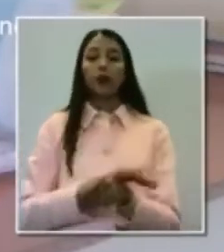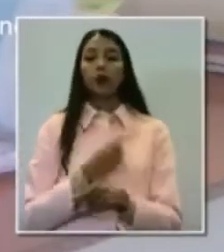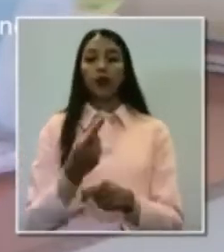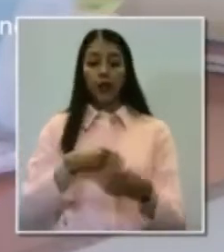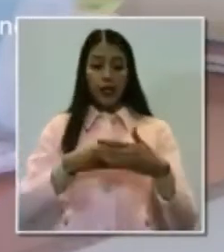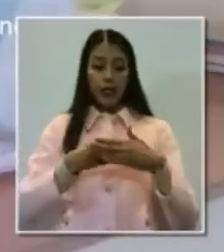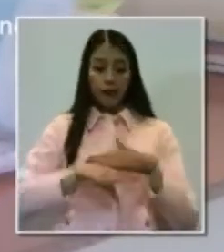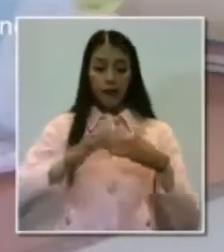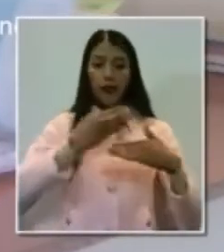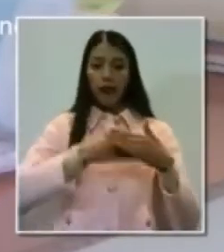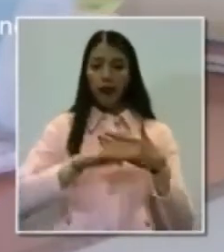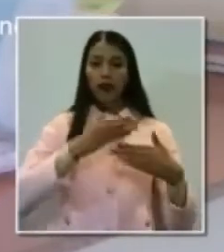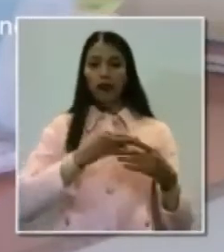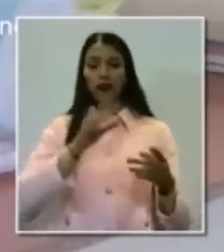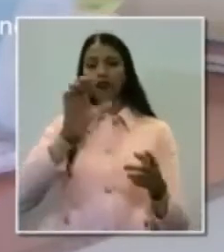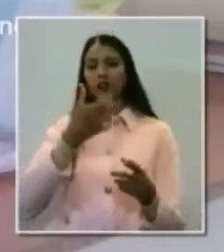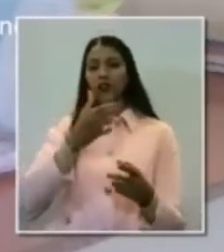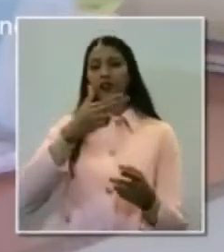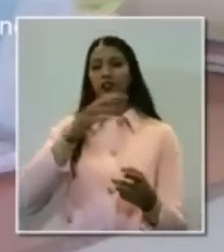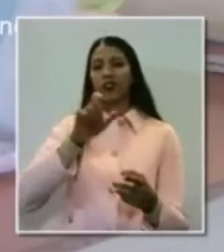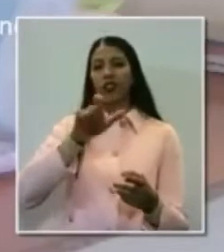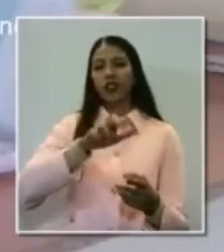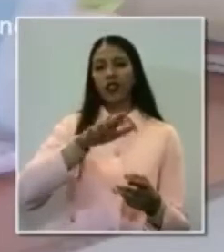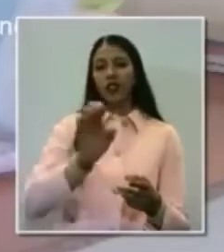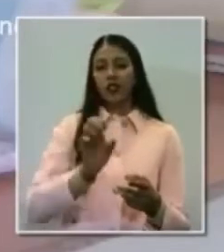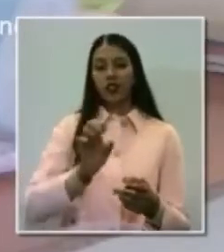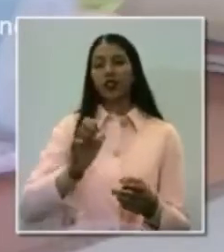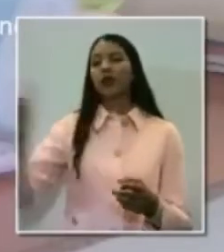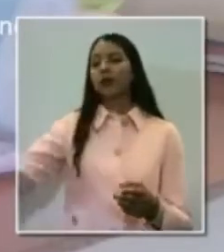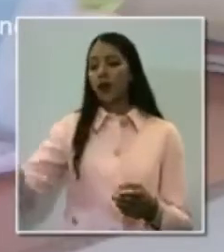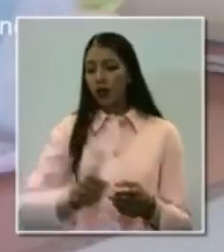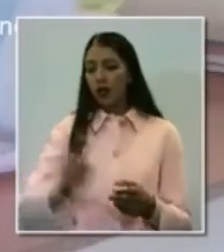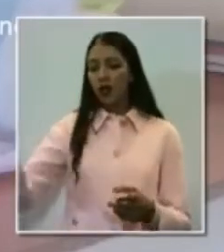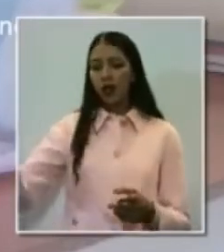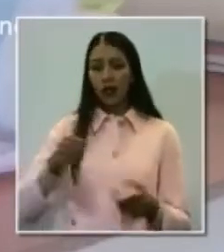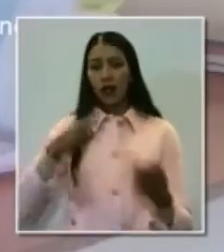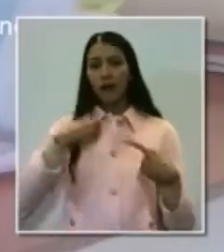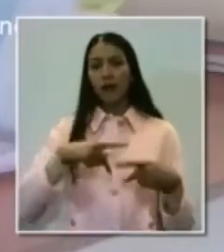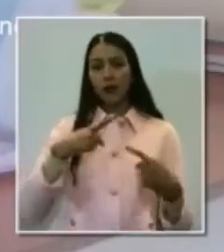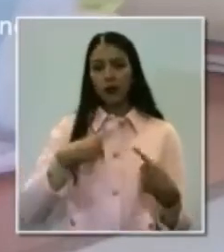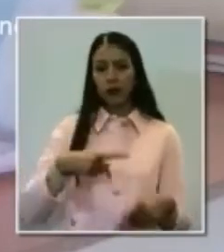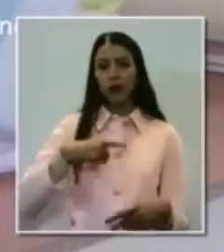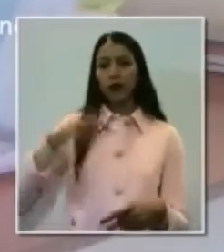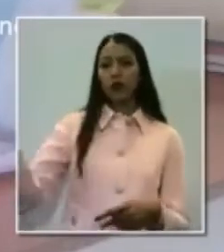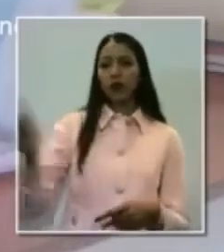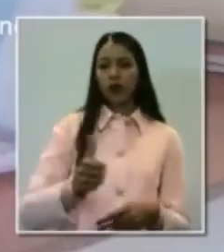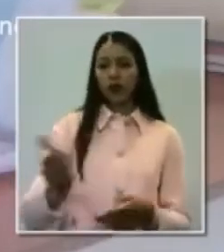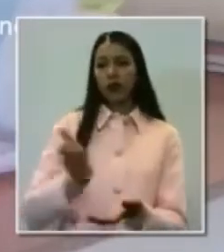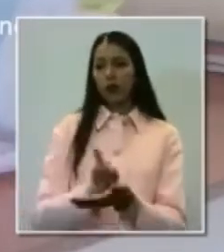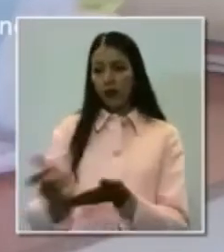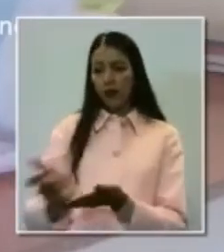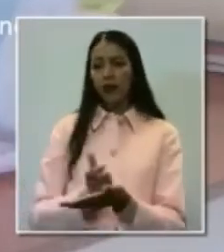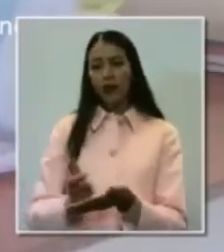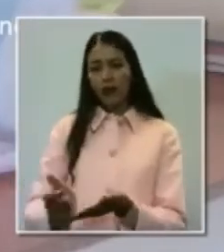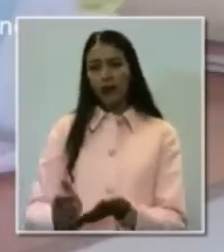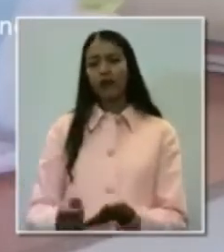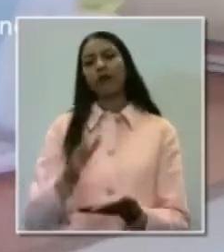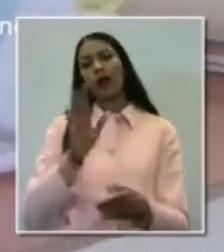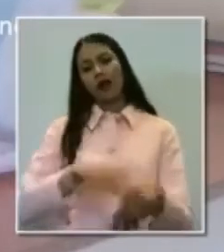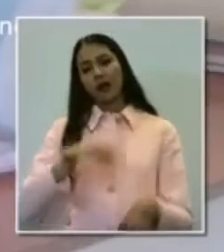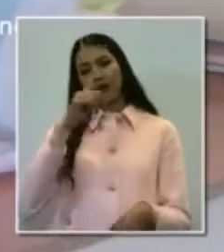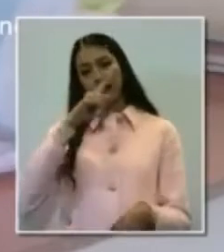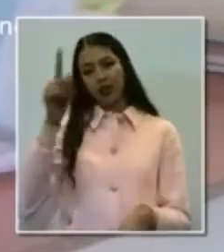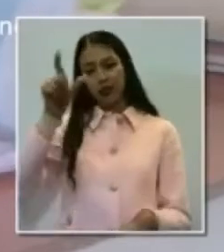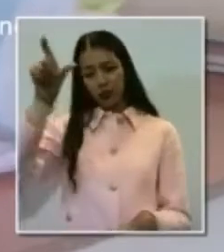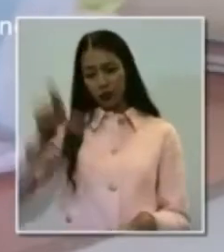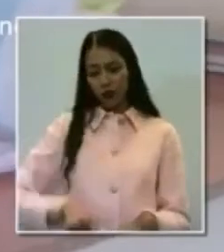cheque, sino también el traslado de las personas que les llamamos los habilitados a hacer el pago a las localidades